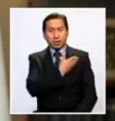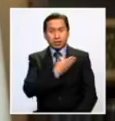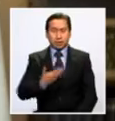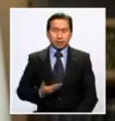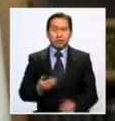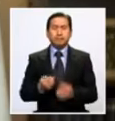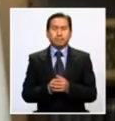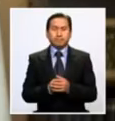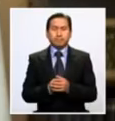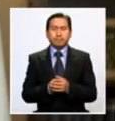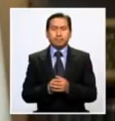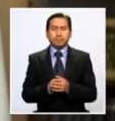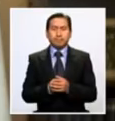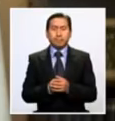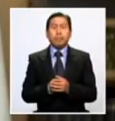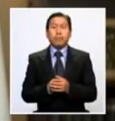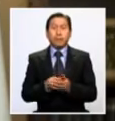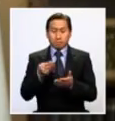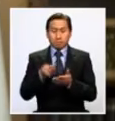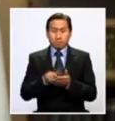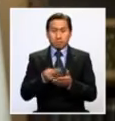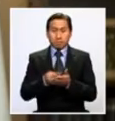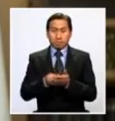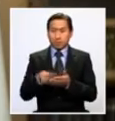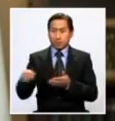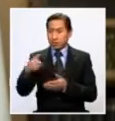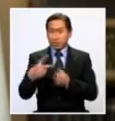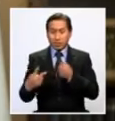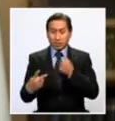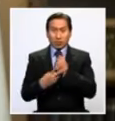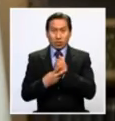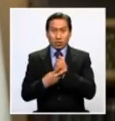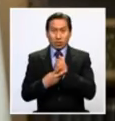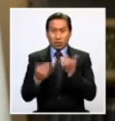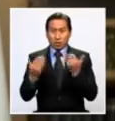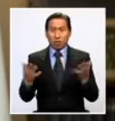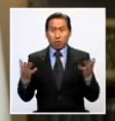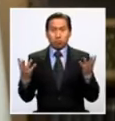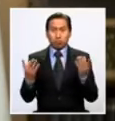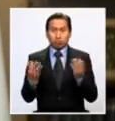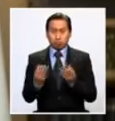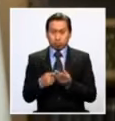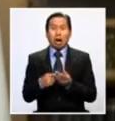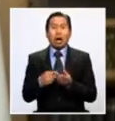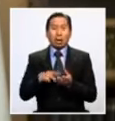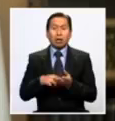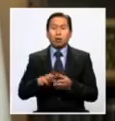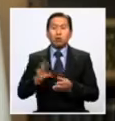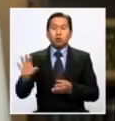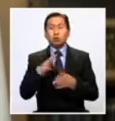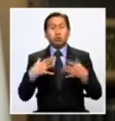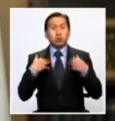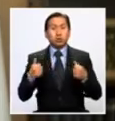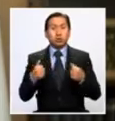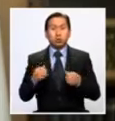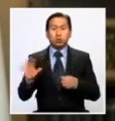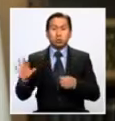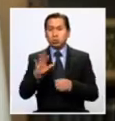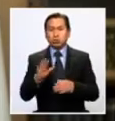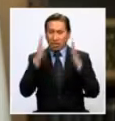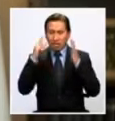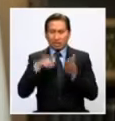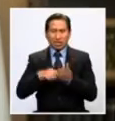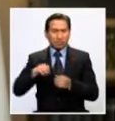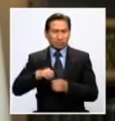Presidencia. Todo el dinero que se ahorre con esa reducción irá para salud y para luchar contra el